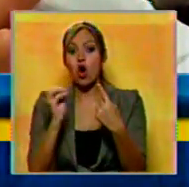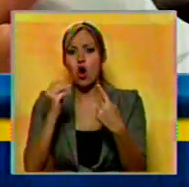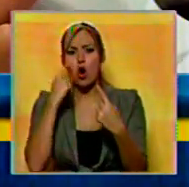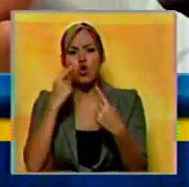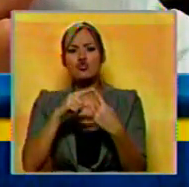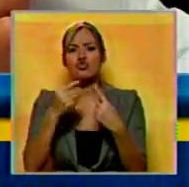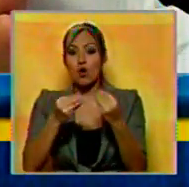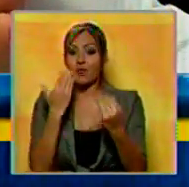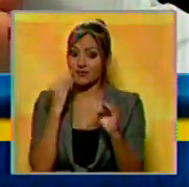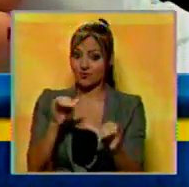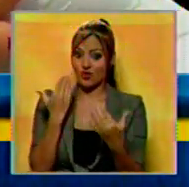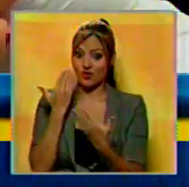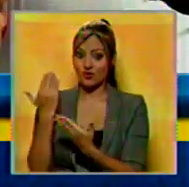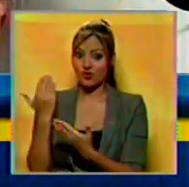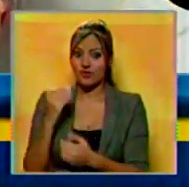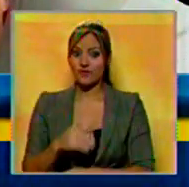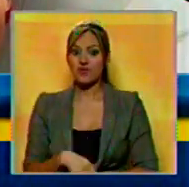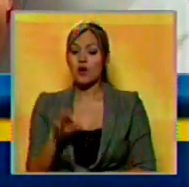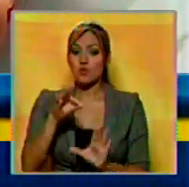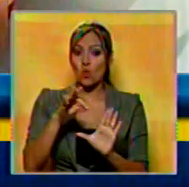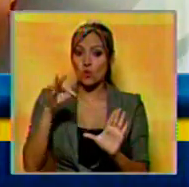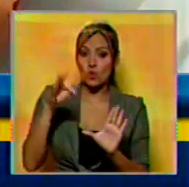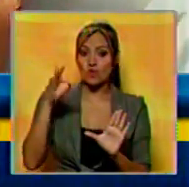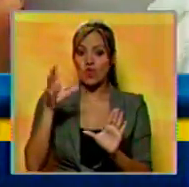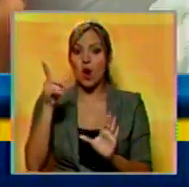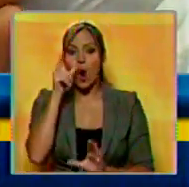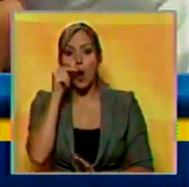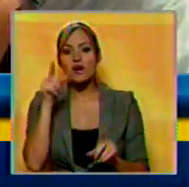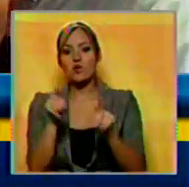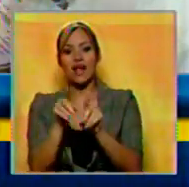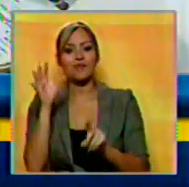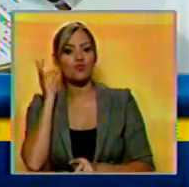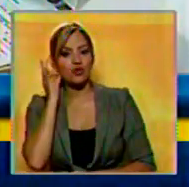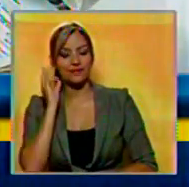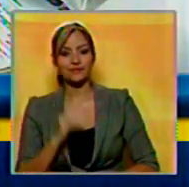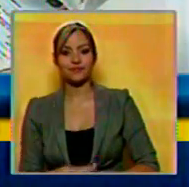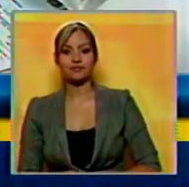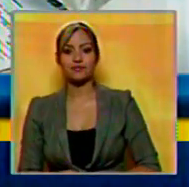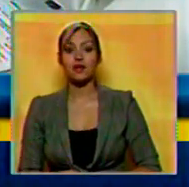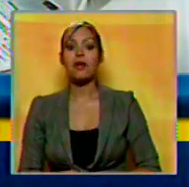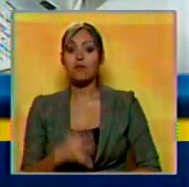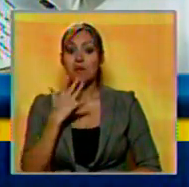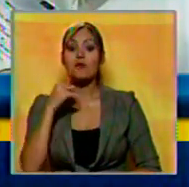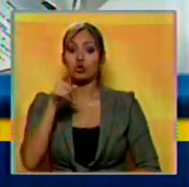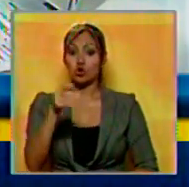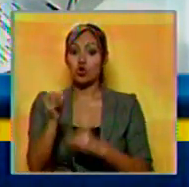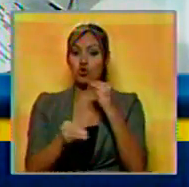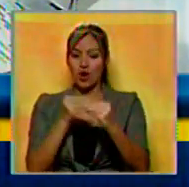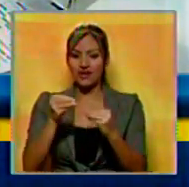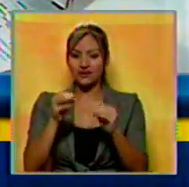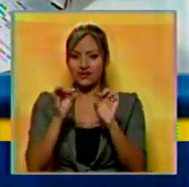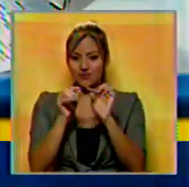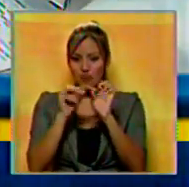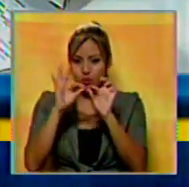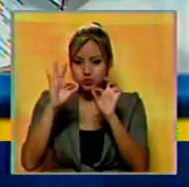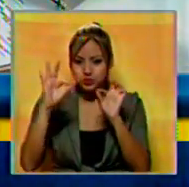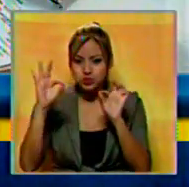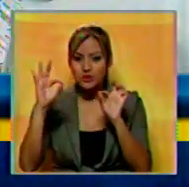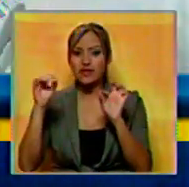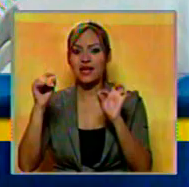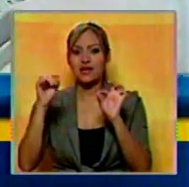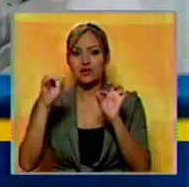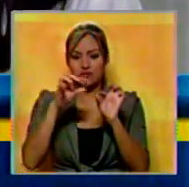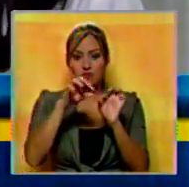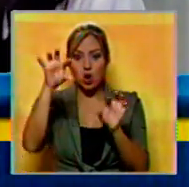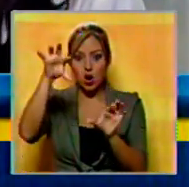que es este, que es el sulfato, tanto femenino como masculino. En tu caso se hizo por densidad, que es bajar la